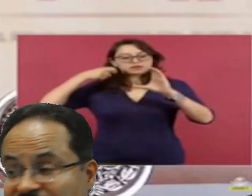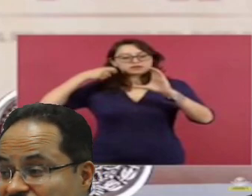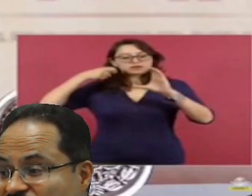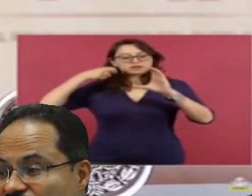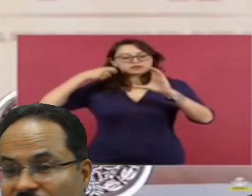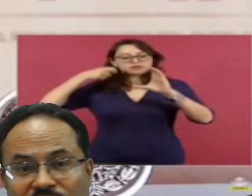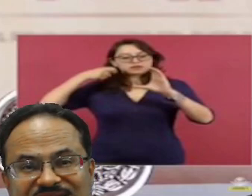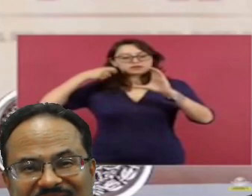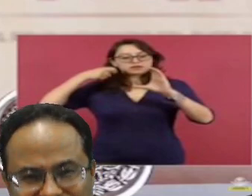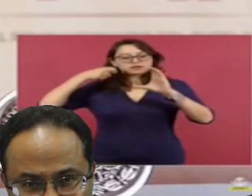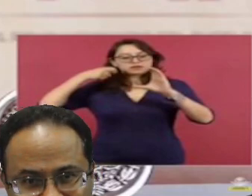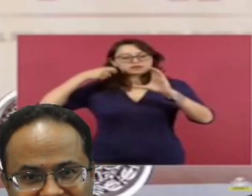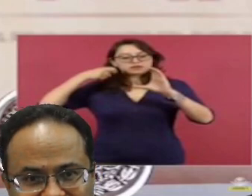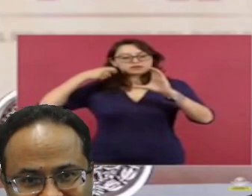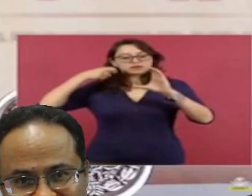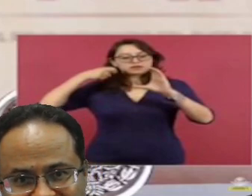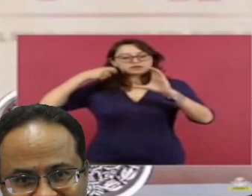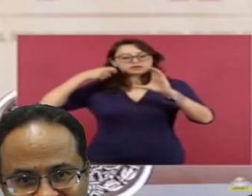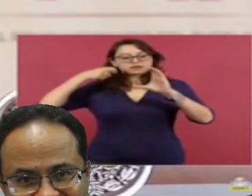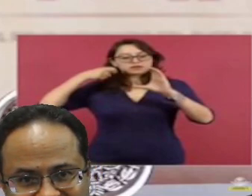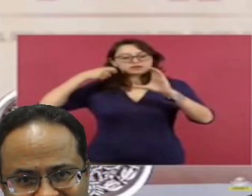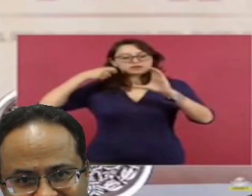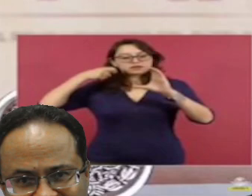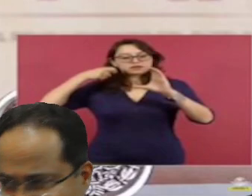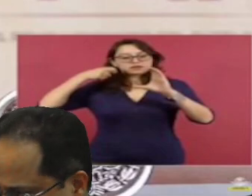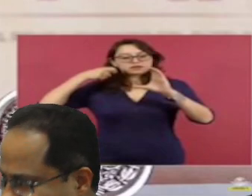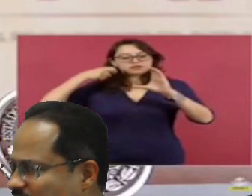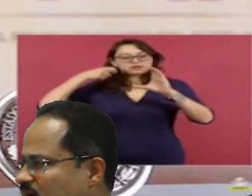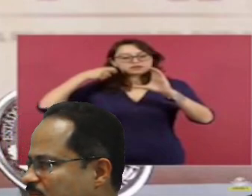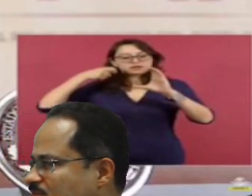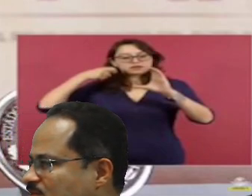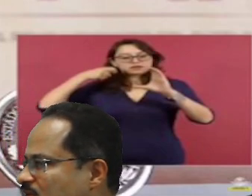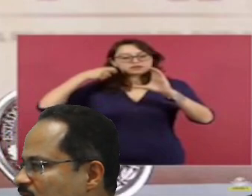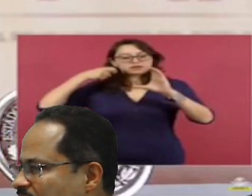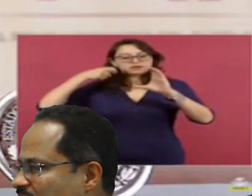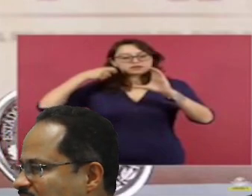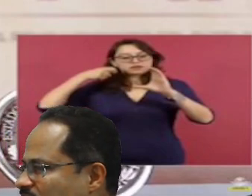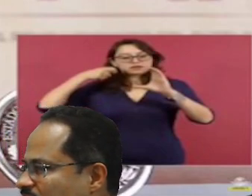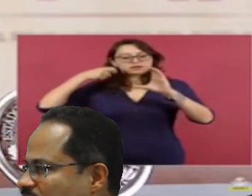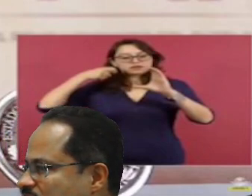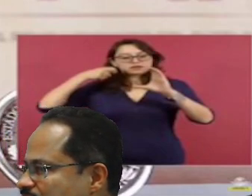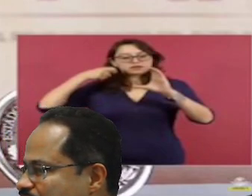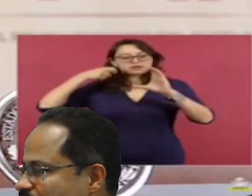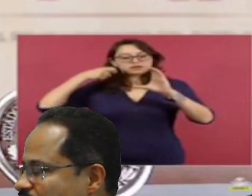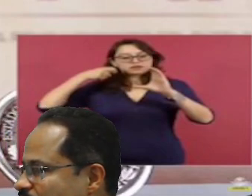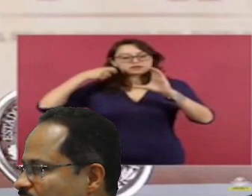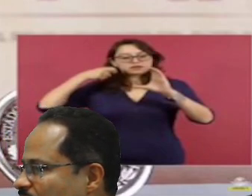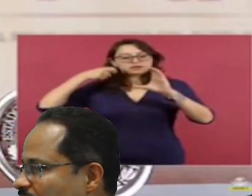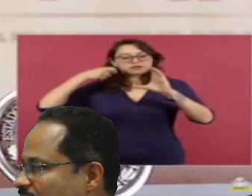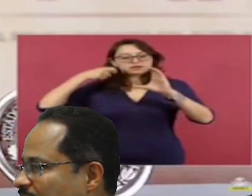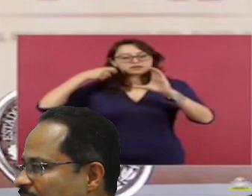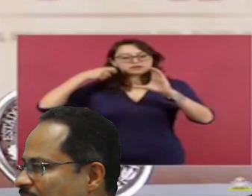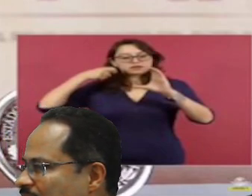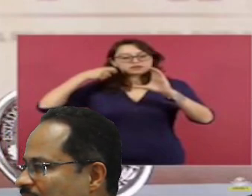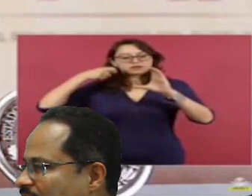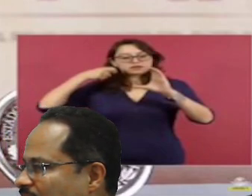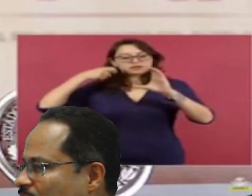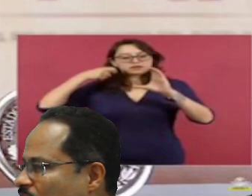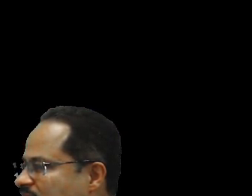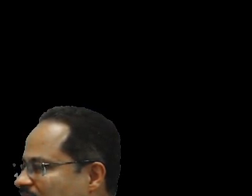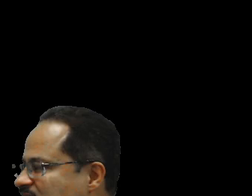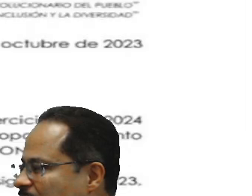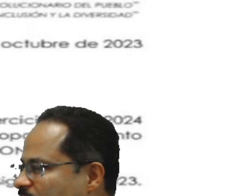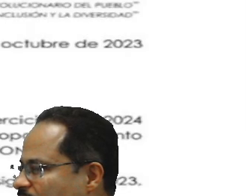haber dicho Es un honor estar con Obrador así para acabar pronto miren esto amigos